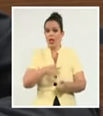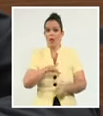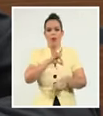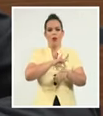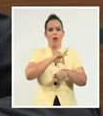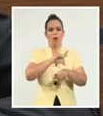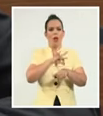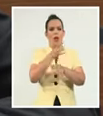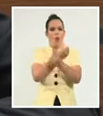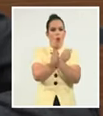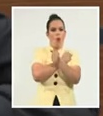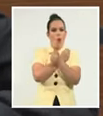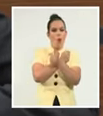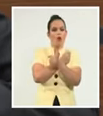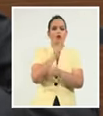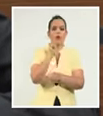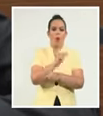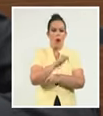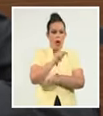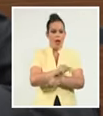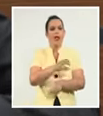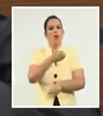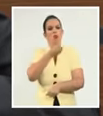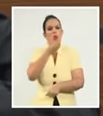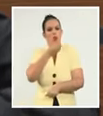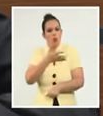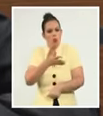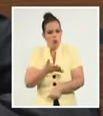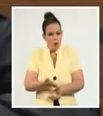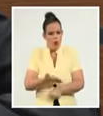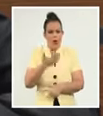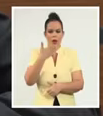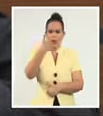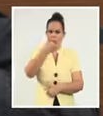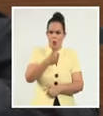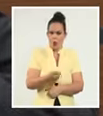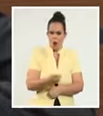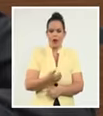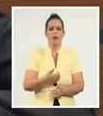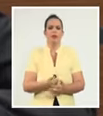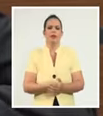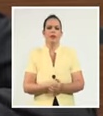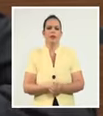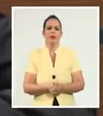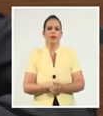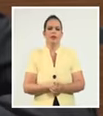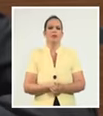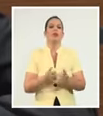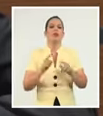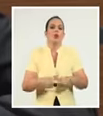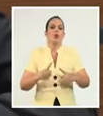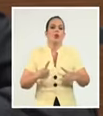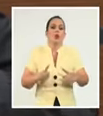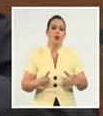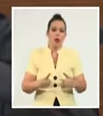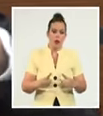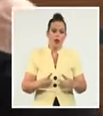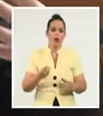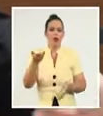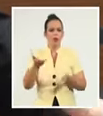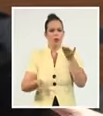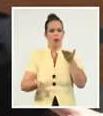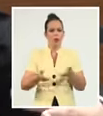reumatoide, existe la posibilidad de la obtención de un registro clínico condicionado a la ejecución de un fase 3.